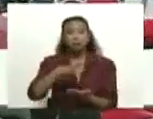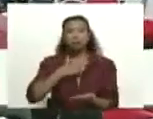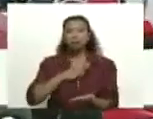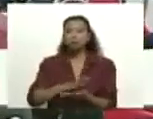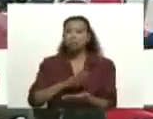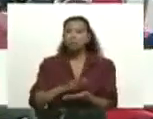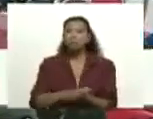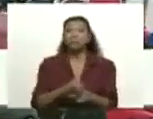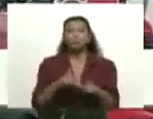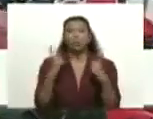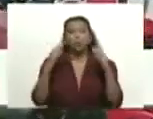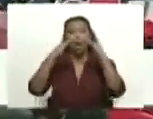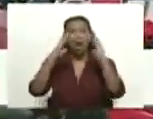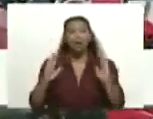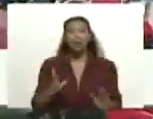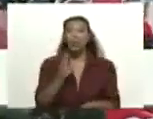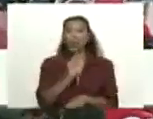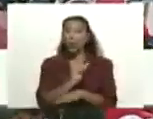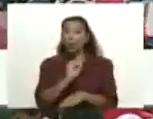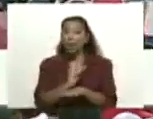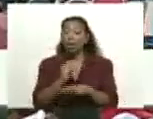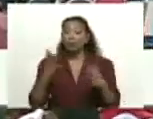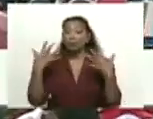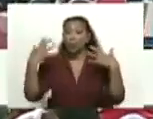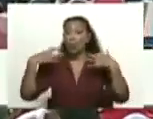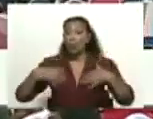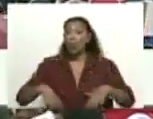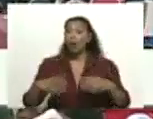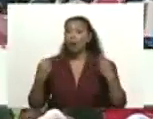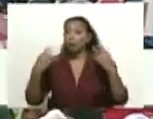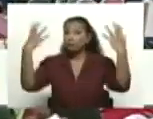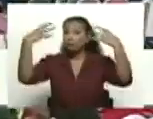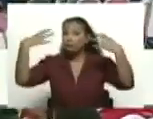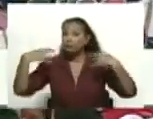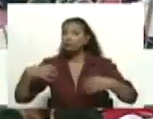Yo salgo de la casa y Marlene me dice, cuidado te mojas.